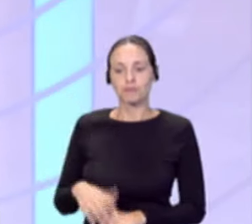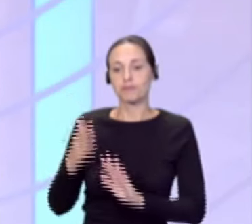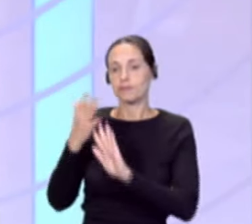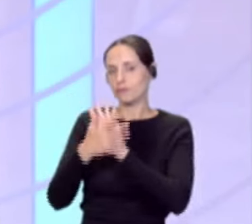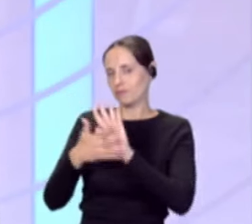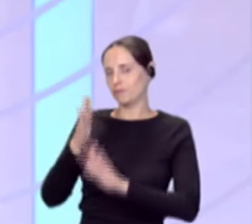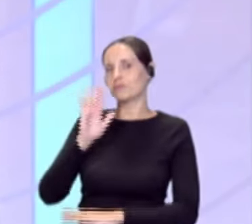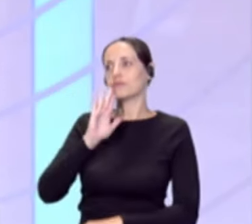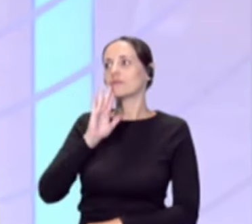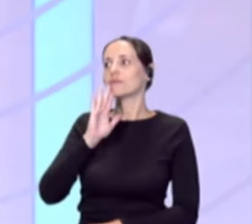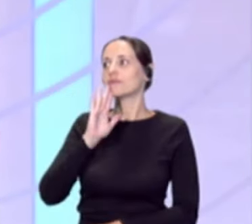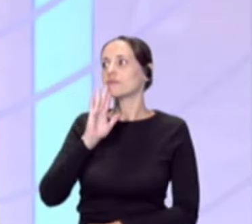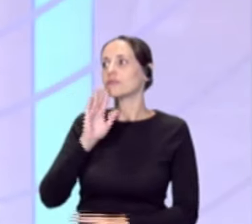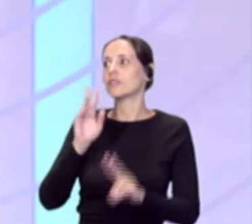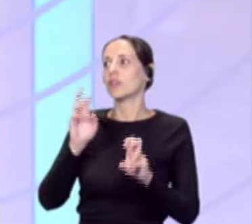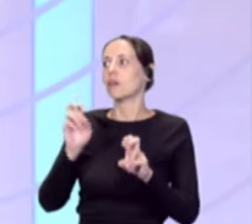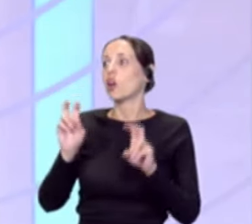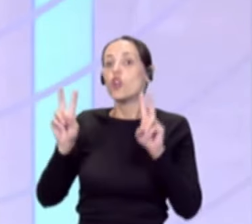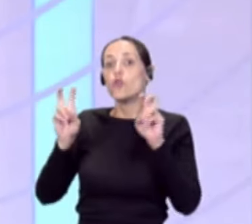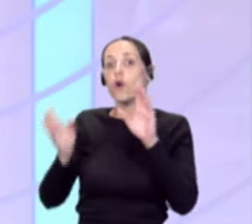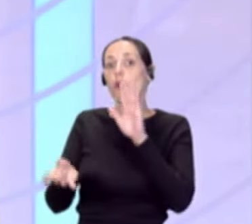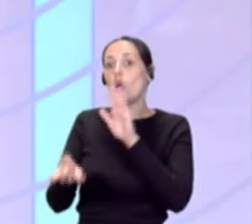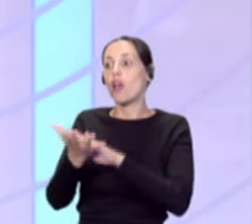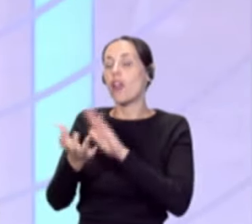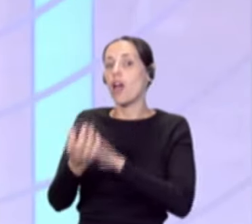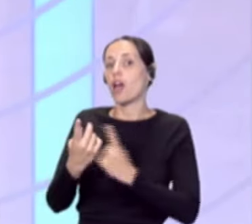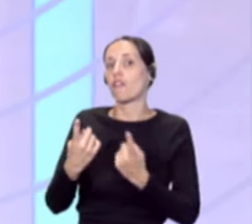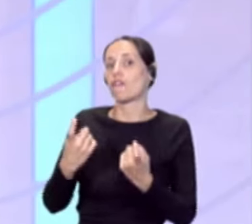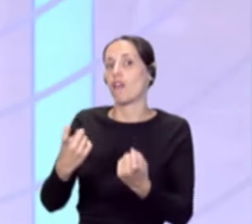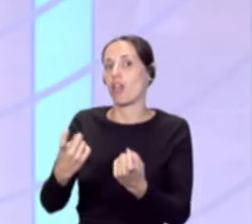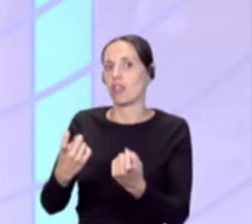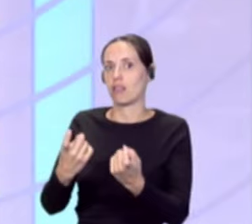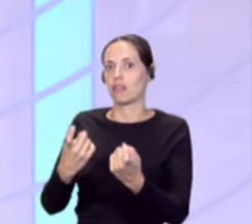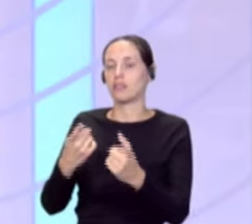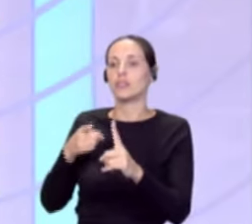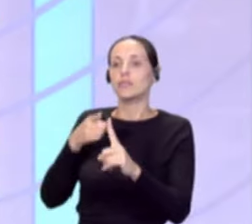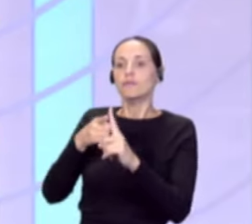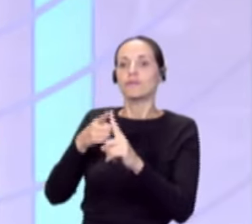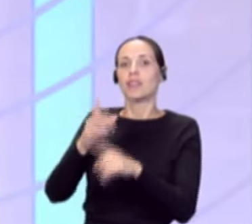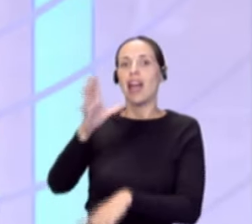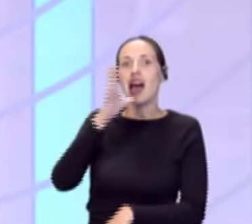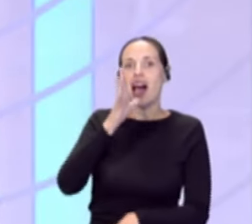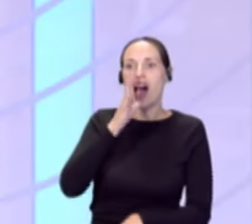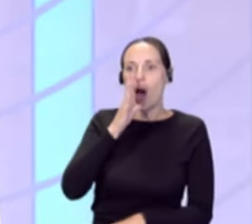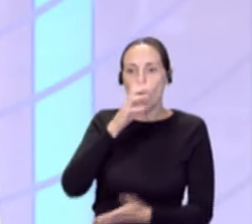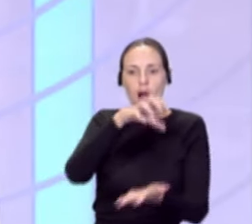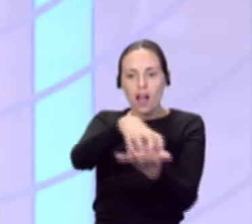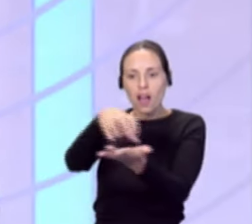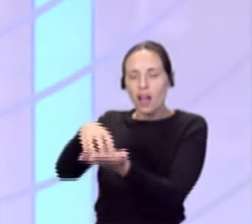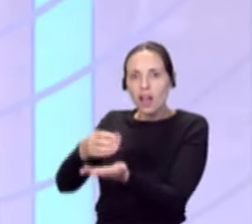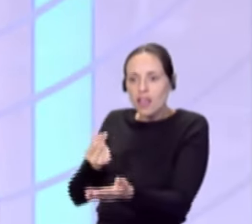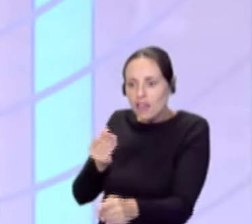hablando, ¿no? Esa falta de innovación, esa falta de inversión en recursos hidráulicos.